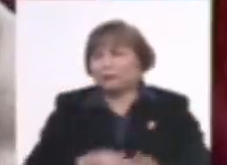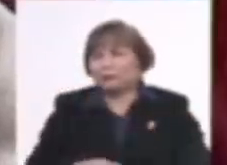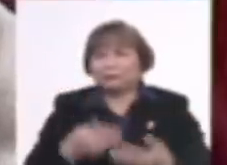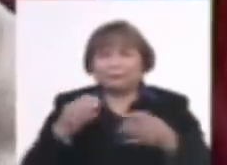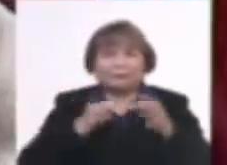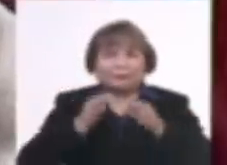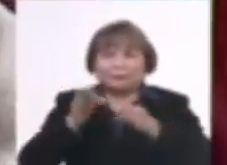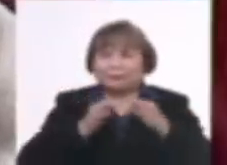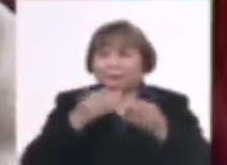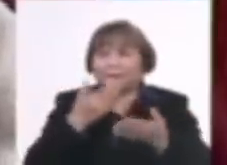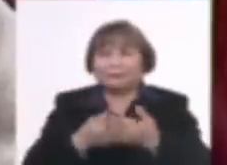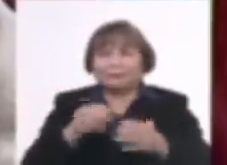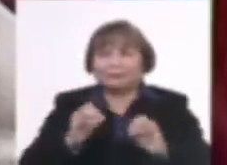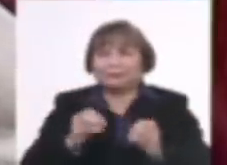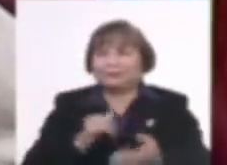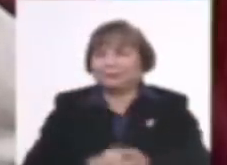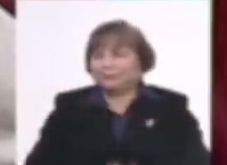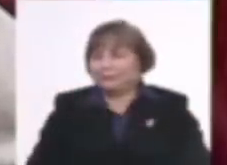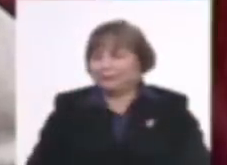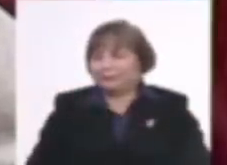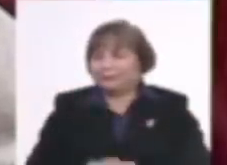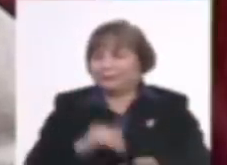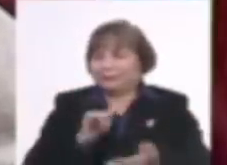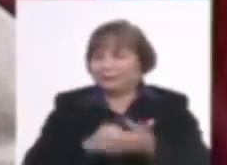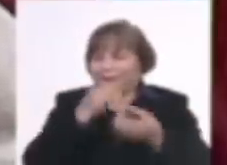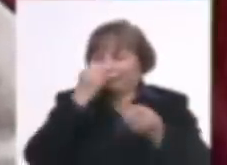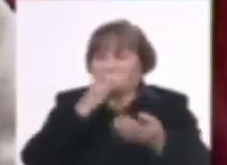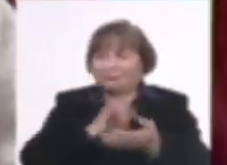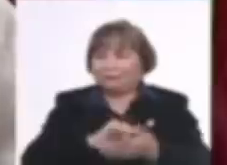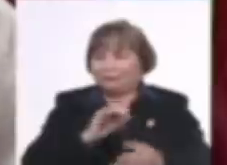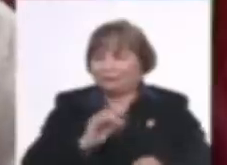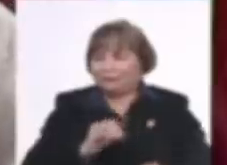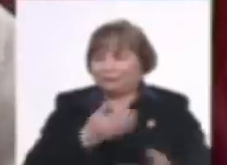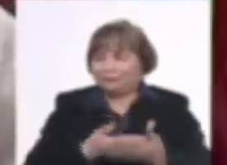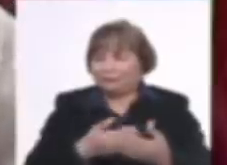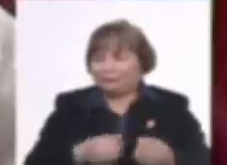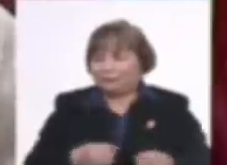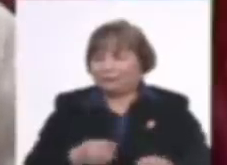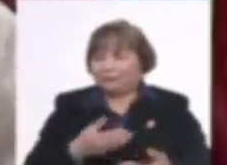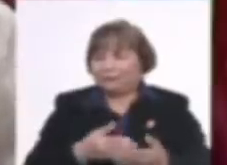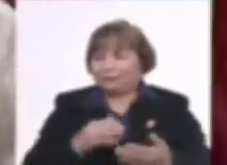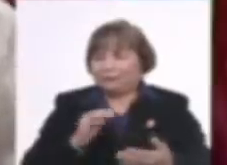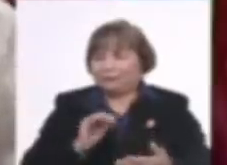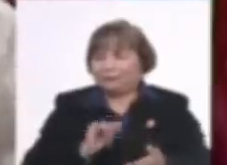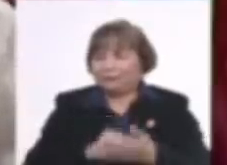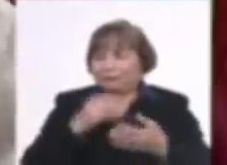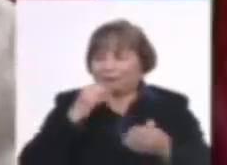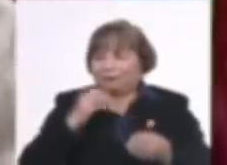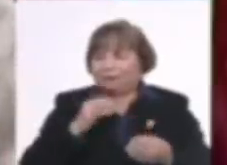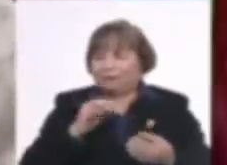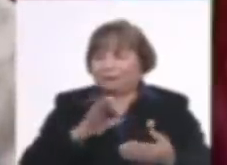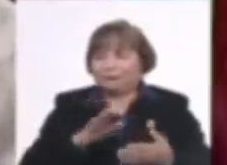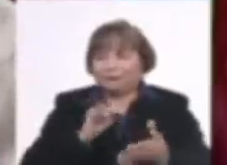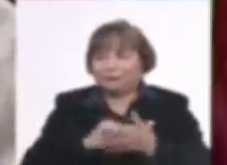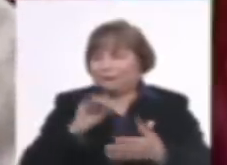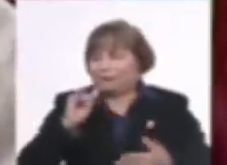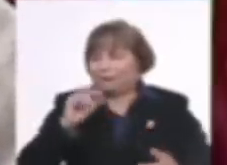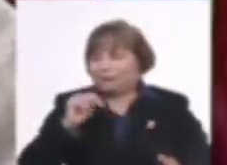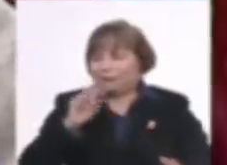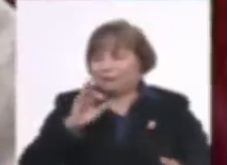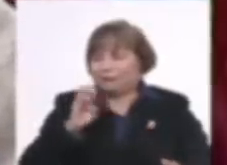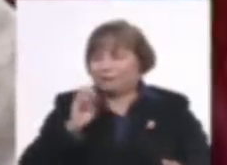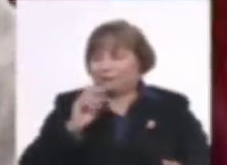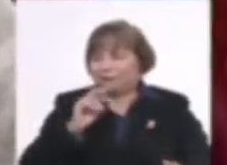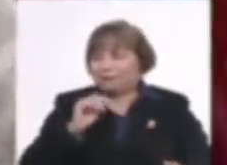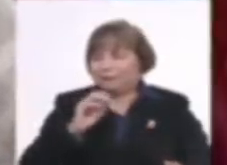firmar especificaciones técnicos, señorita. Recoger información. Presidente, una parte correcto. Del expediente. Congresista Moyano. Jennifer. Congresista